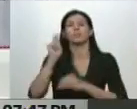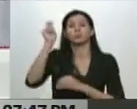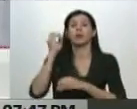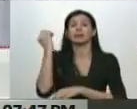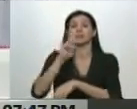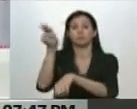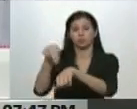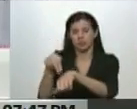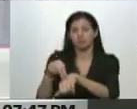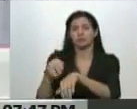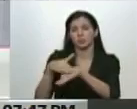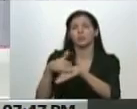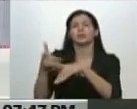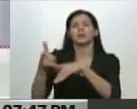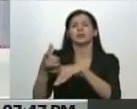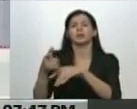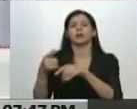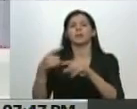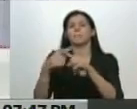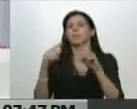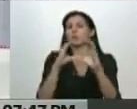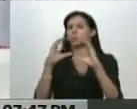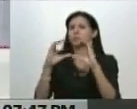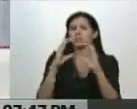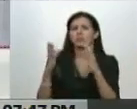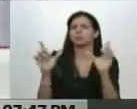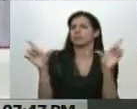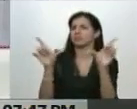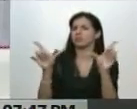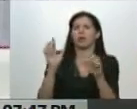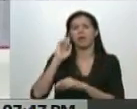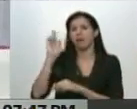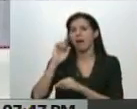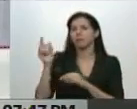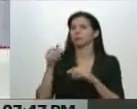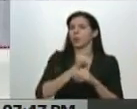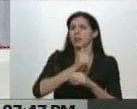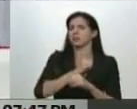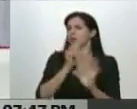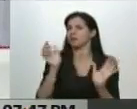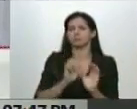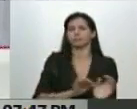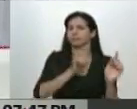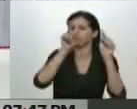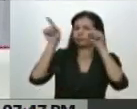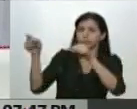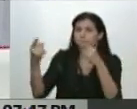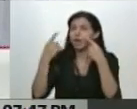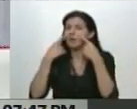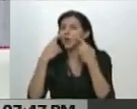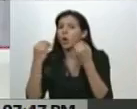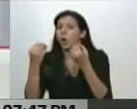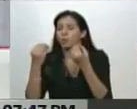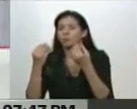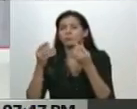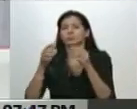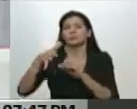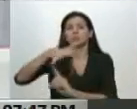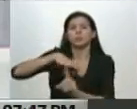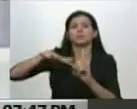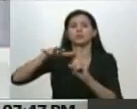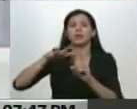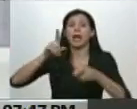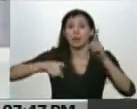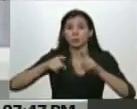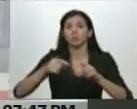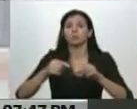los medios de comunicación que quieran acercarse a los centros penitenciarios y constatar la situación que se vive allí y por supuesto el avance que se